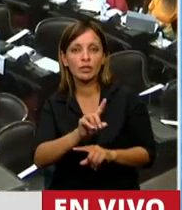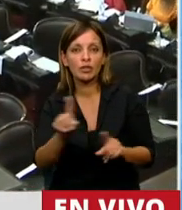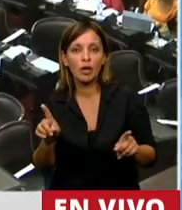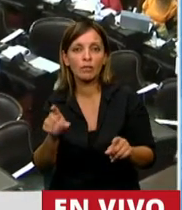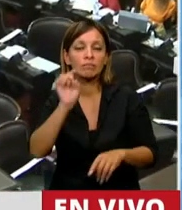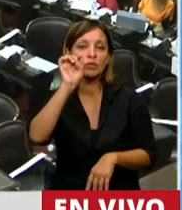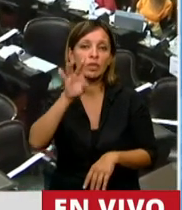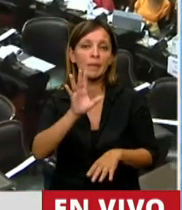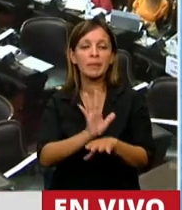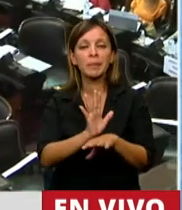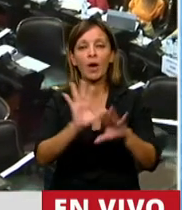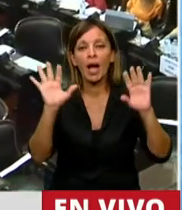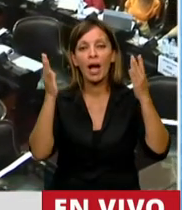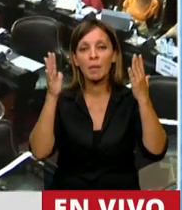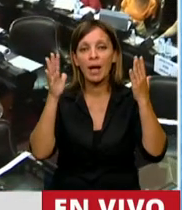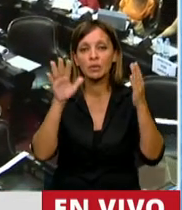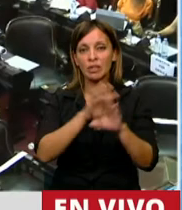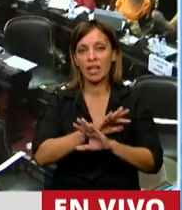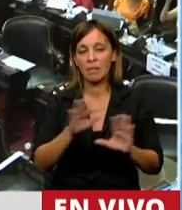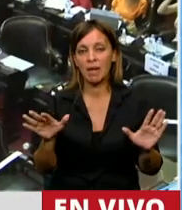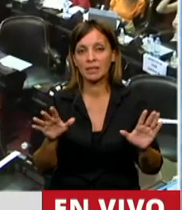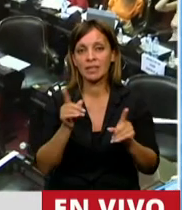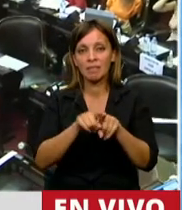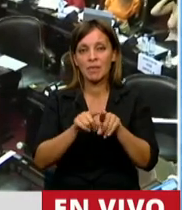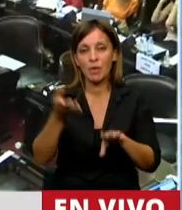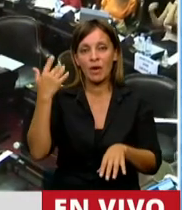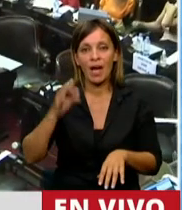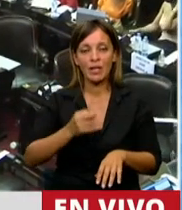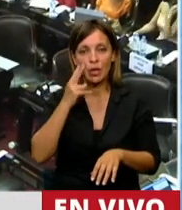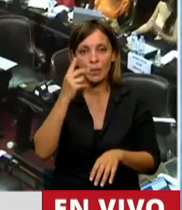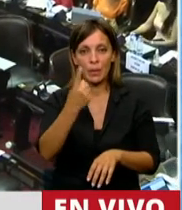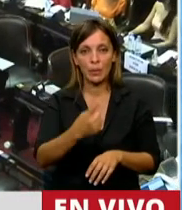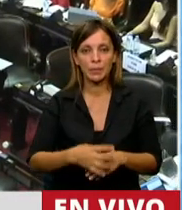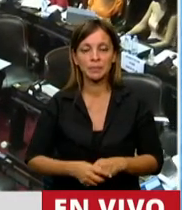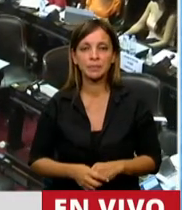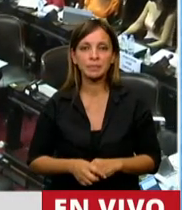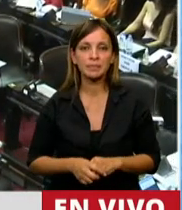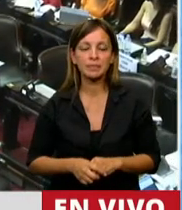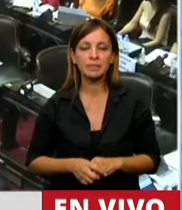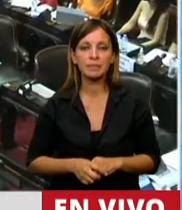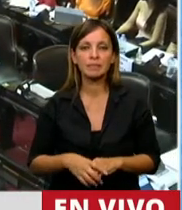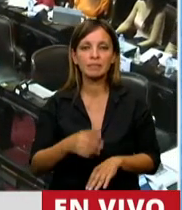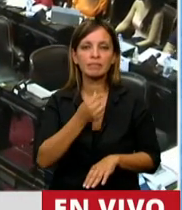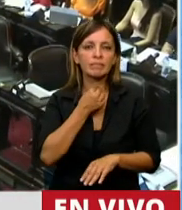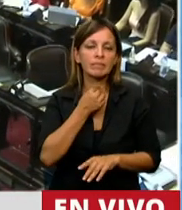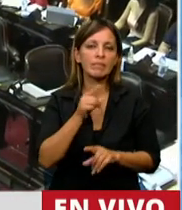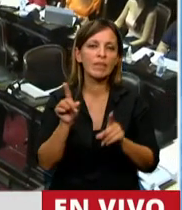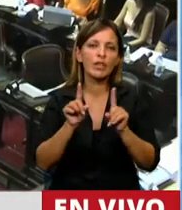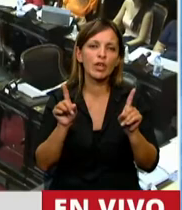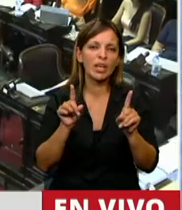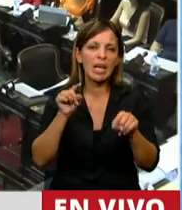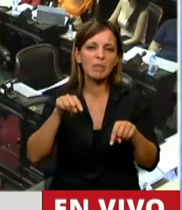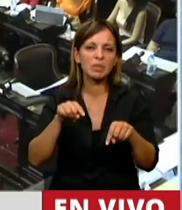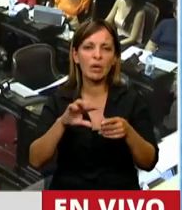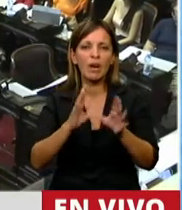el aplauso del Congreso, como pasó en el default en 2001. Entonces, no quedemos en una visión